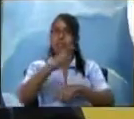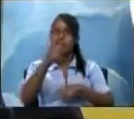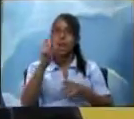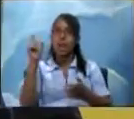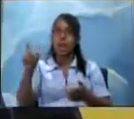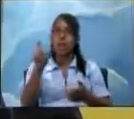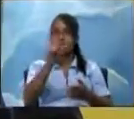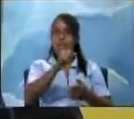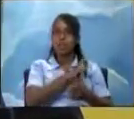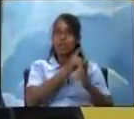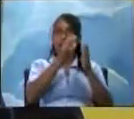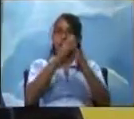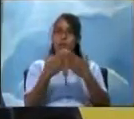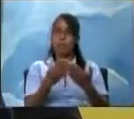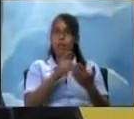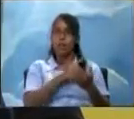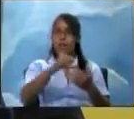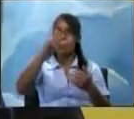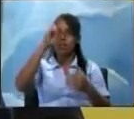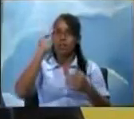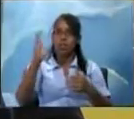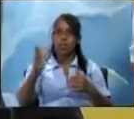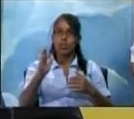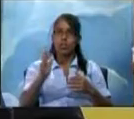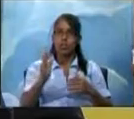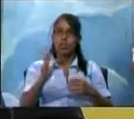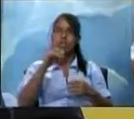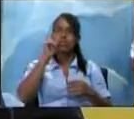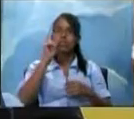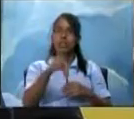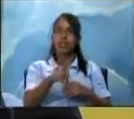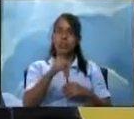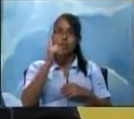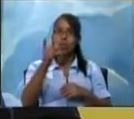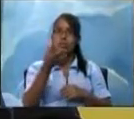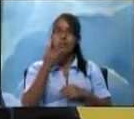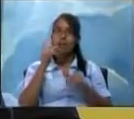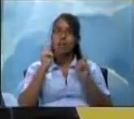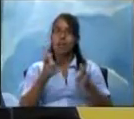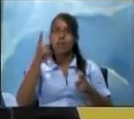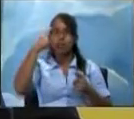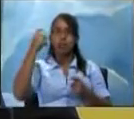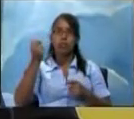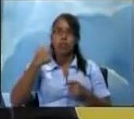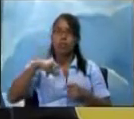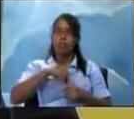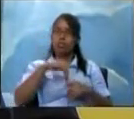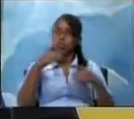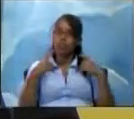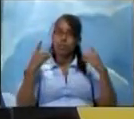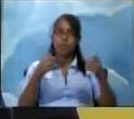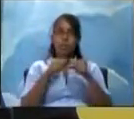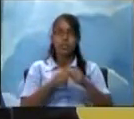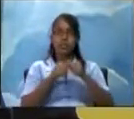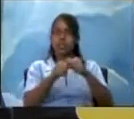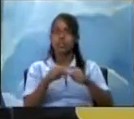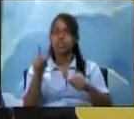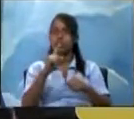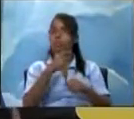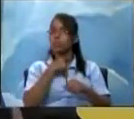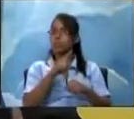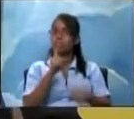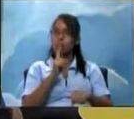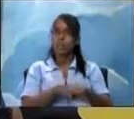y enseñar la palabra de Dios. También un ejemplo para nosotros que debemos seguir, no